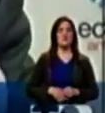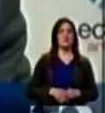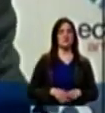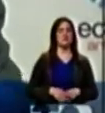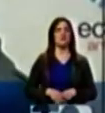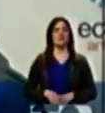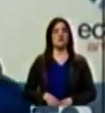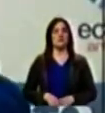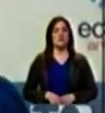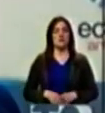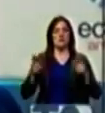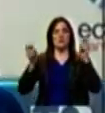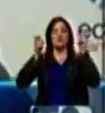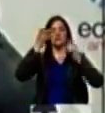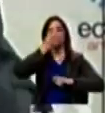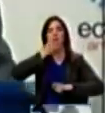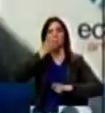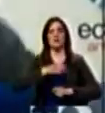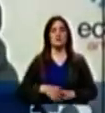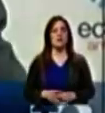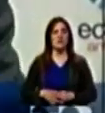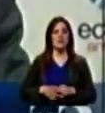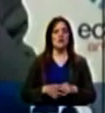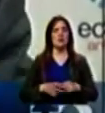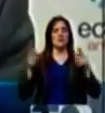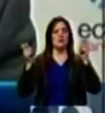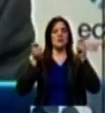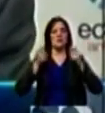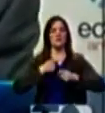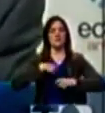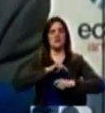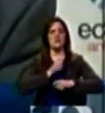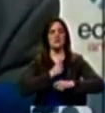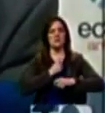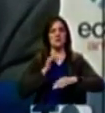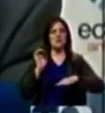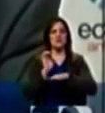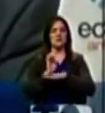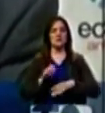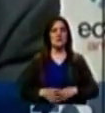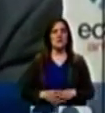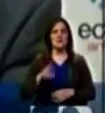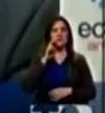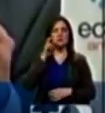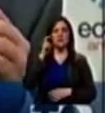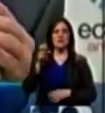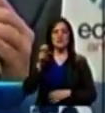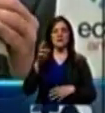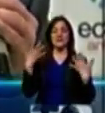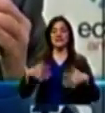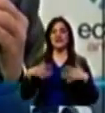A festejar Ambato, sí, pero a festejar en Ambato a nuestro Ecuador, que cerró en materia de turismo el